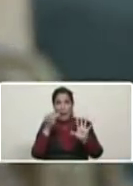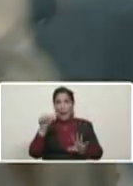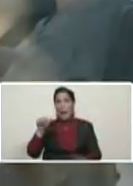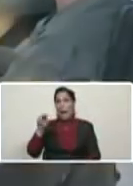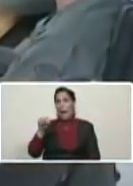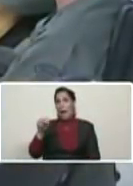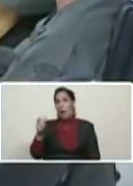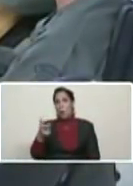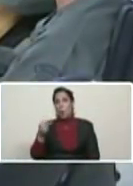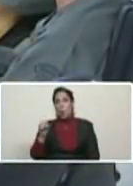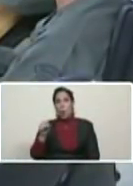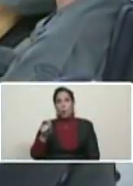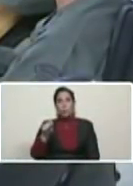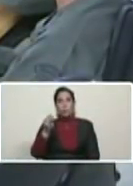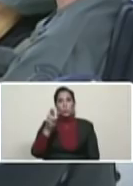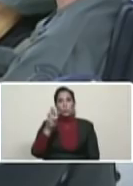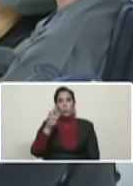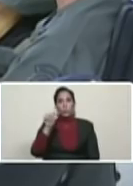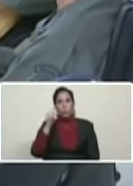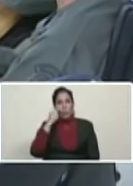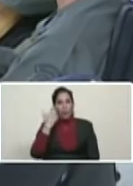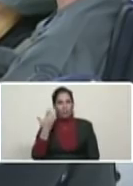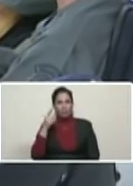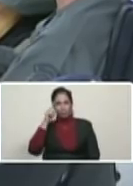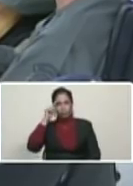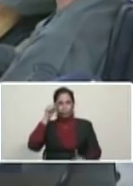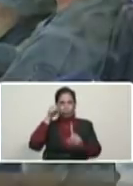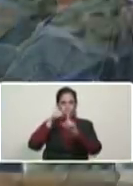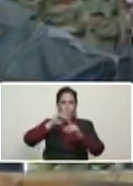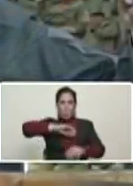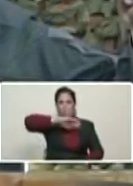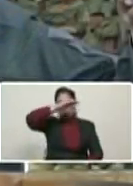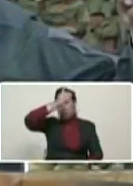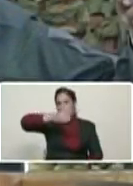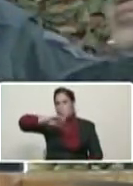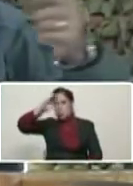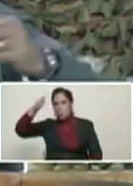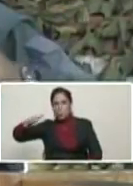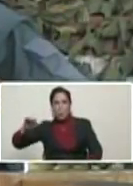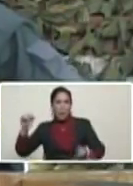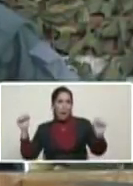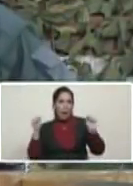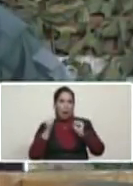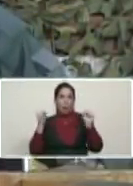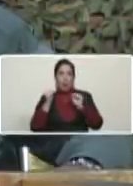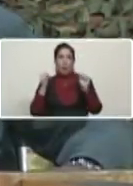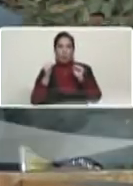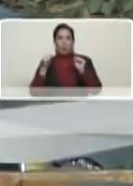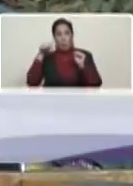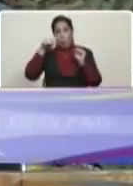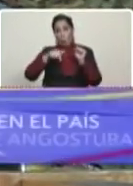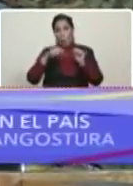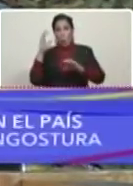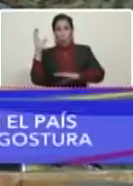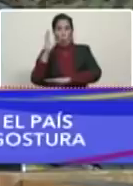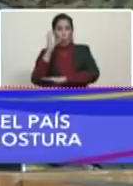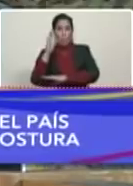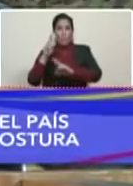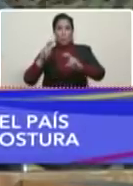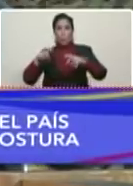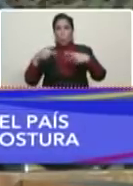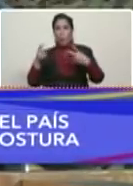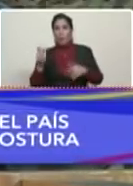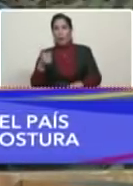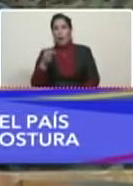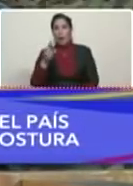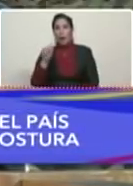directo a las altas montañas de los Andes, de lo que hoy es Colombia, la Nueva Granada.